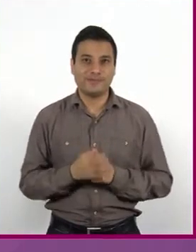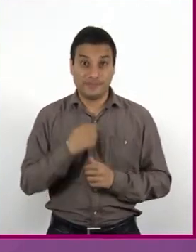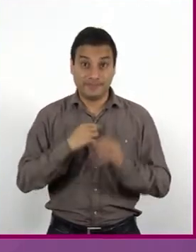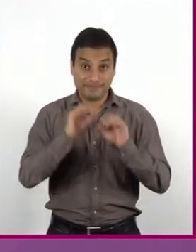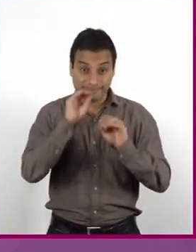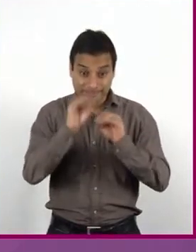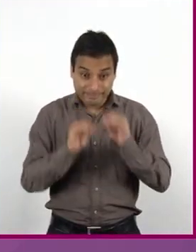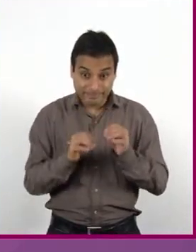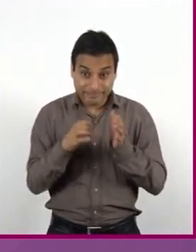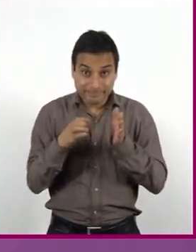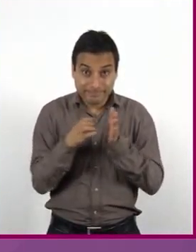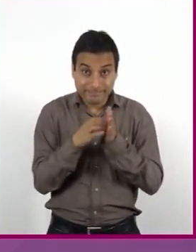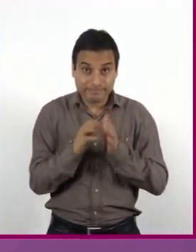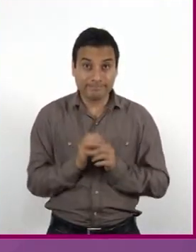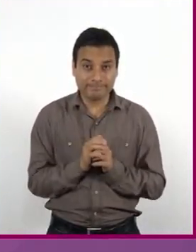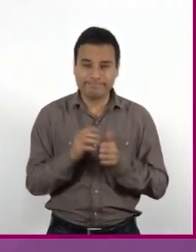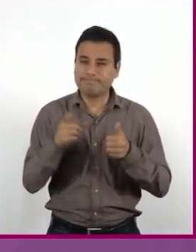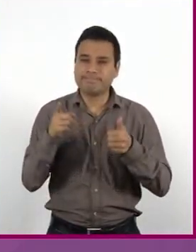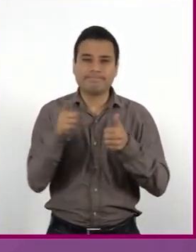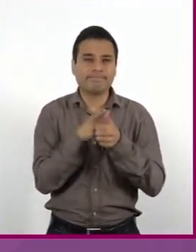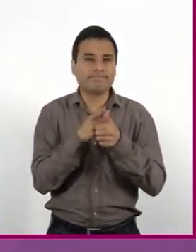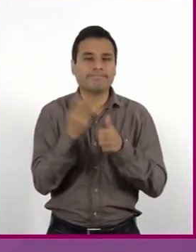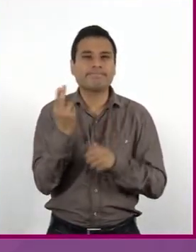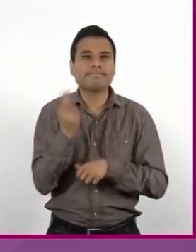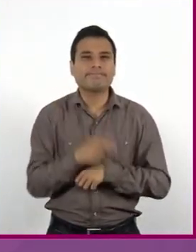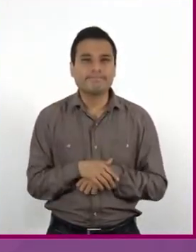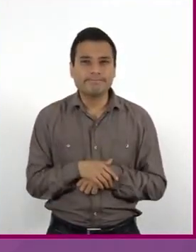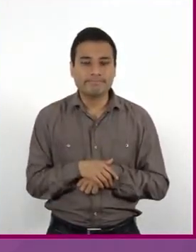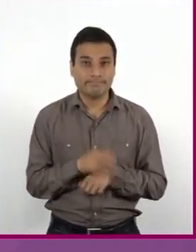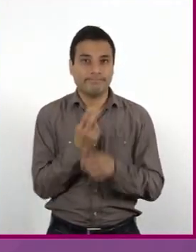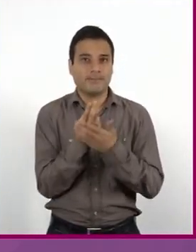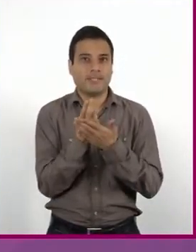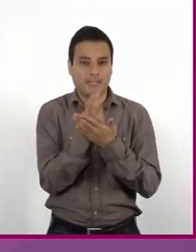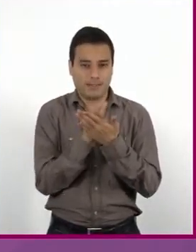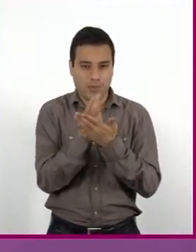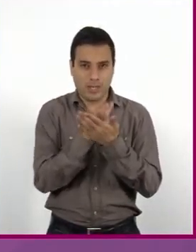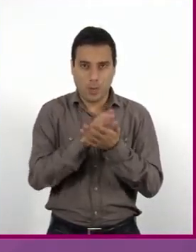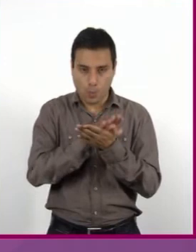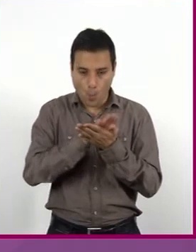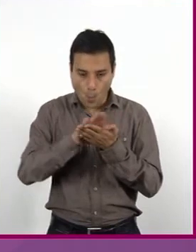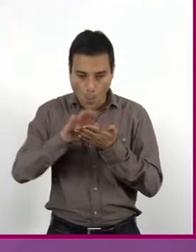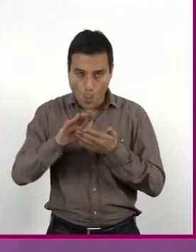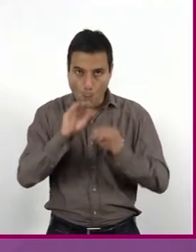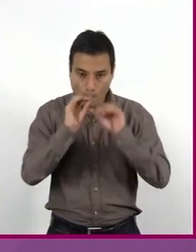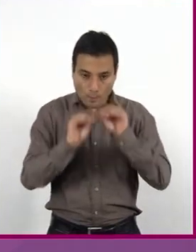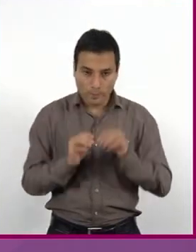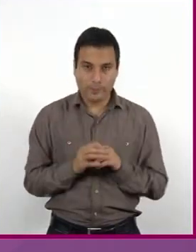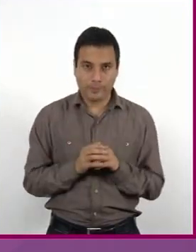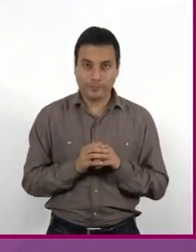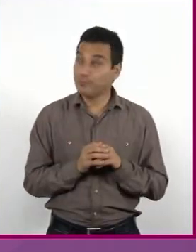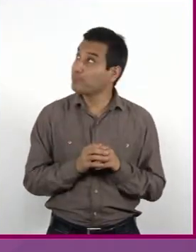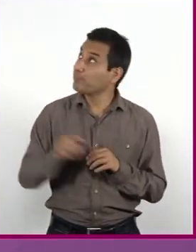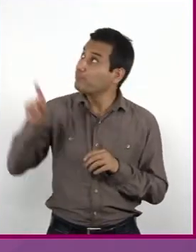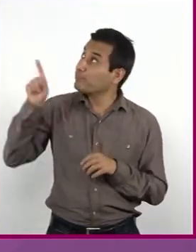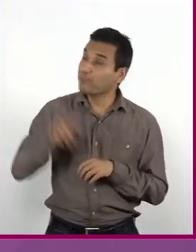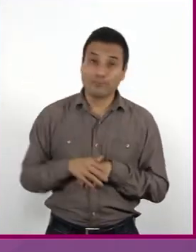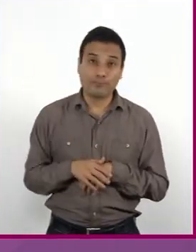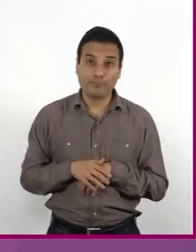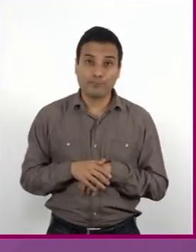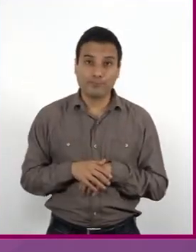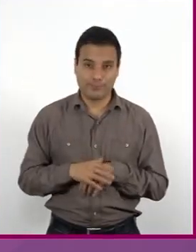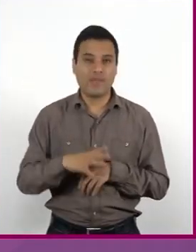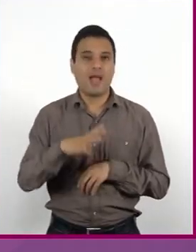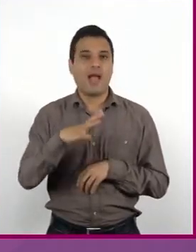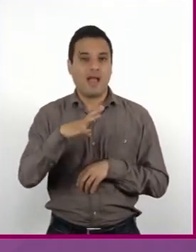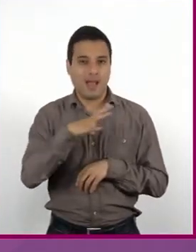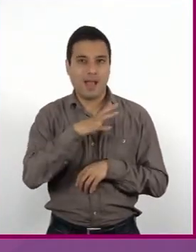construir una caja, lo primero que necesitamos es dibujar su desarrollo plano, con las pestañas que servirán para unir las